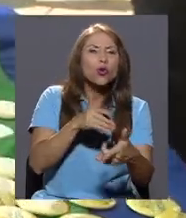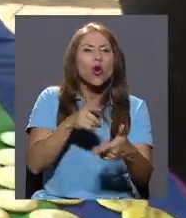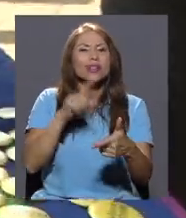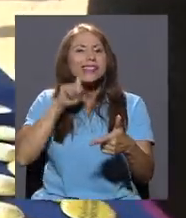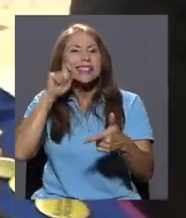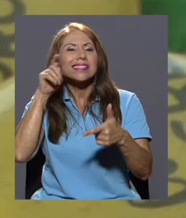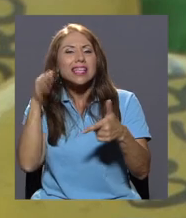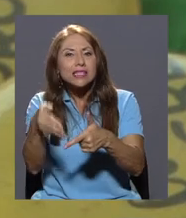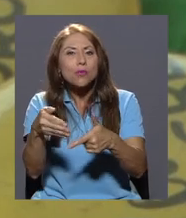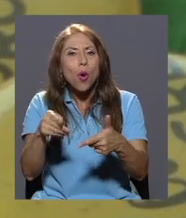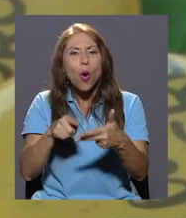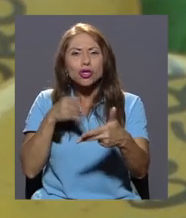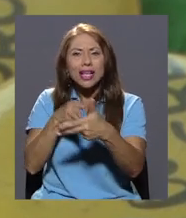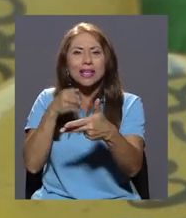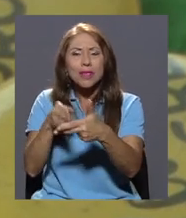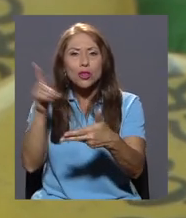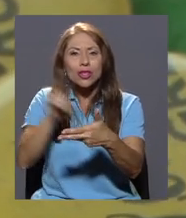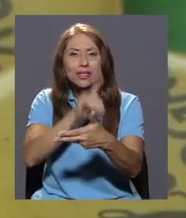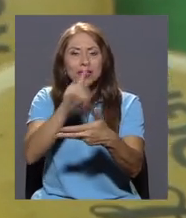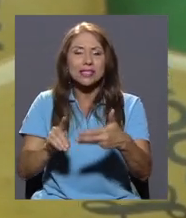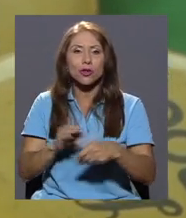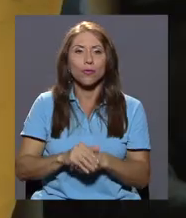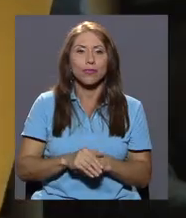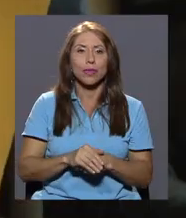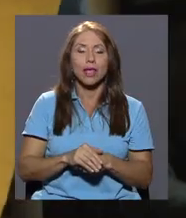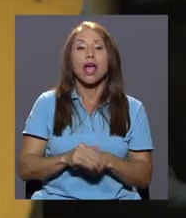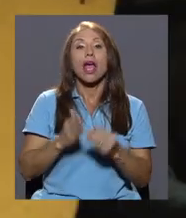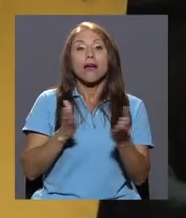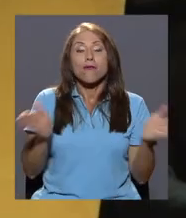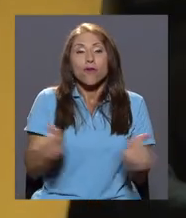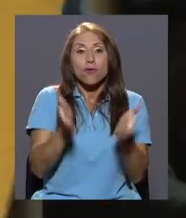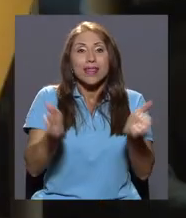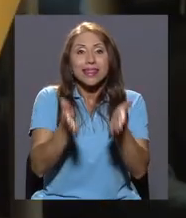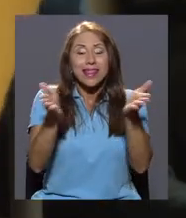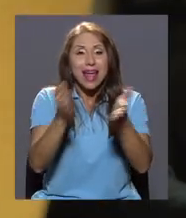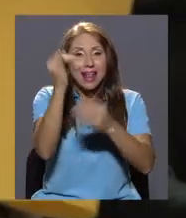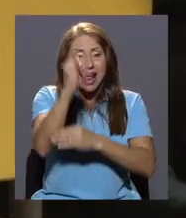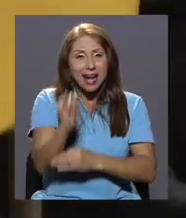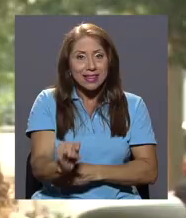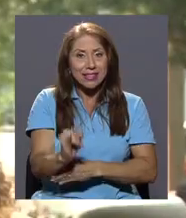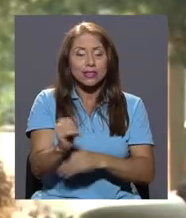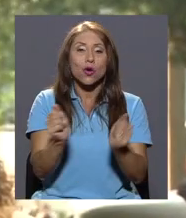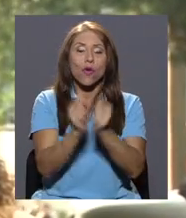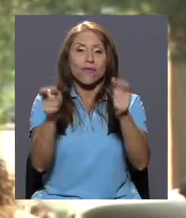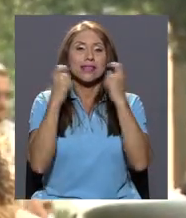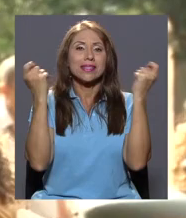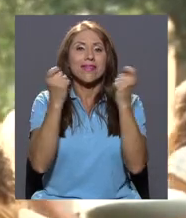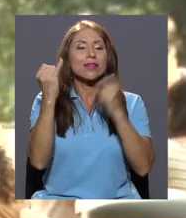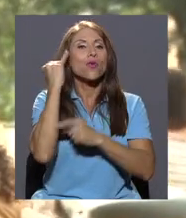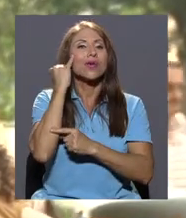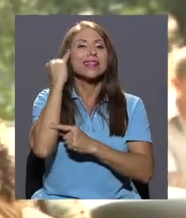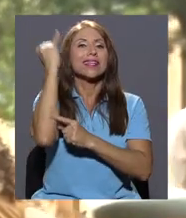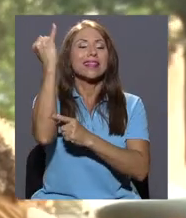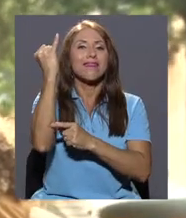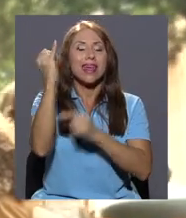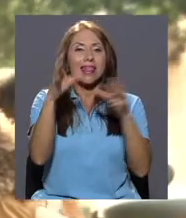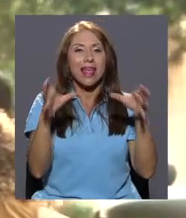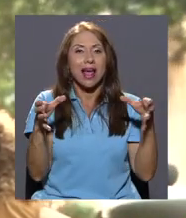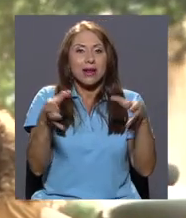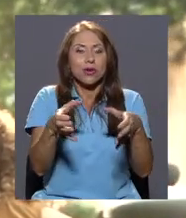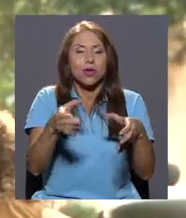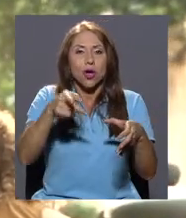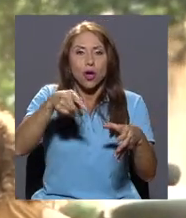discriminación. Fomentar la proyección artística por medio de la organización de festivales es una de las iniciativas de la agrupación